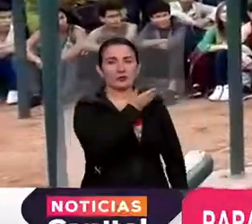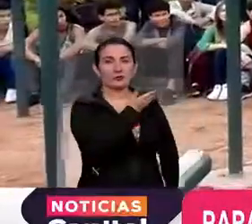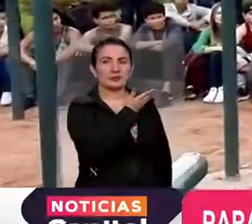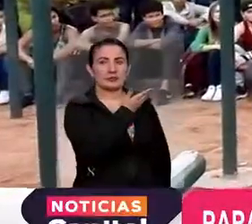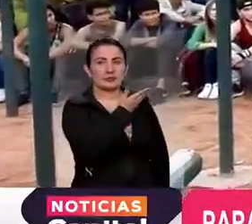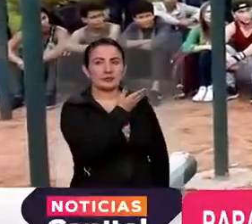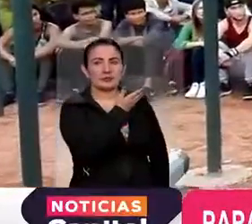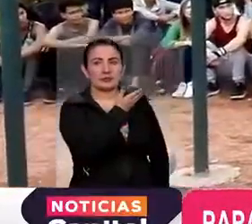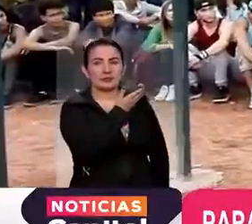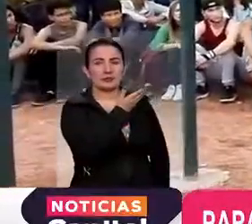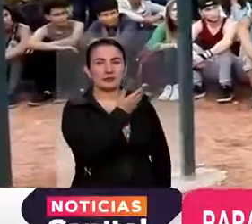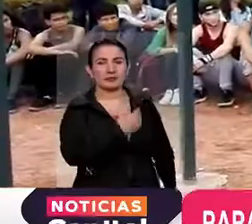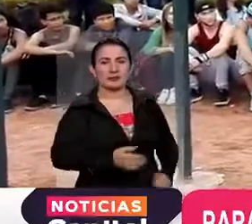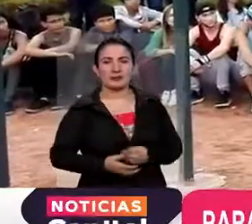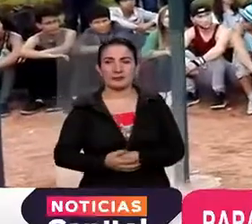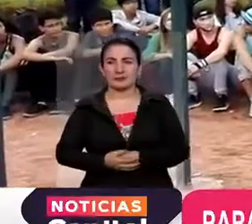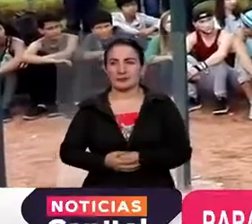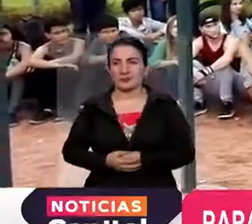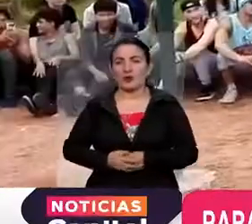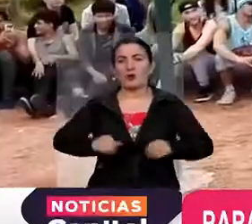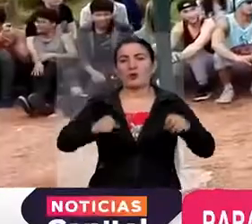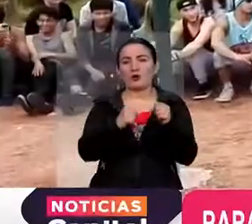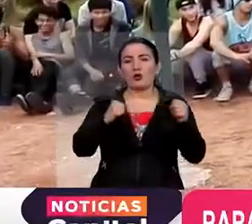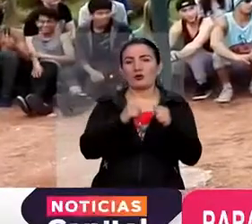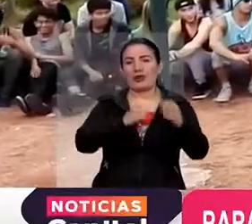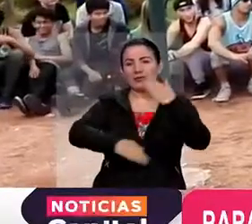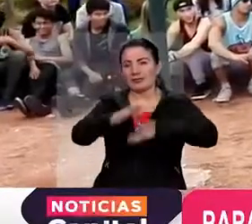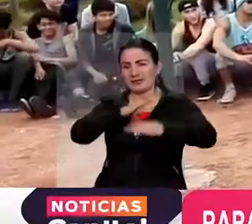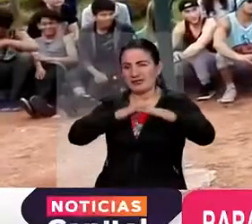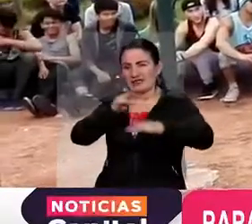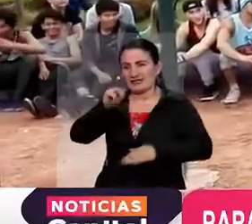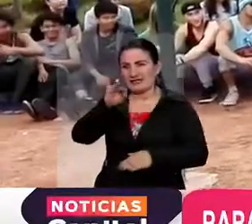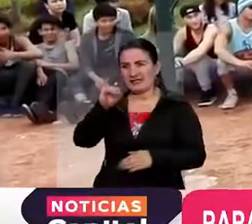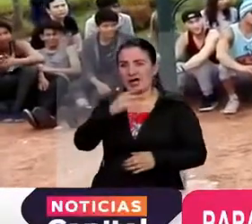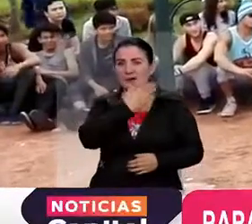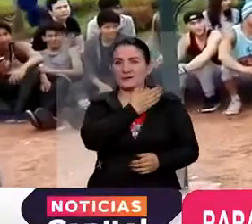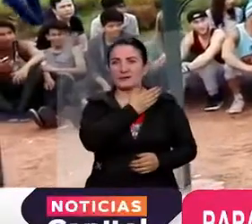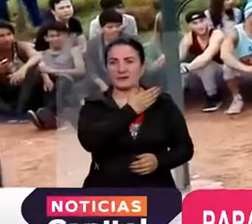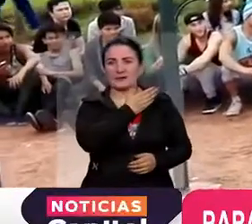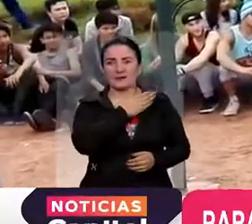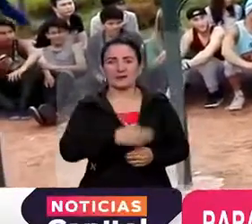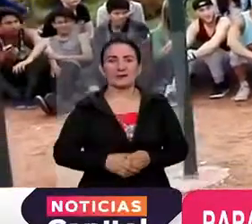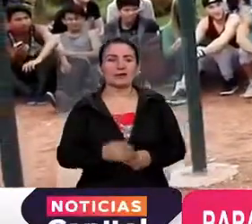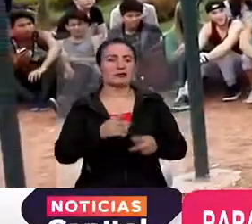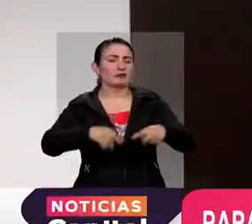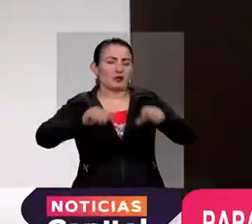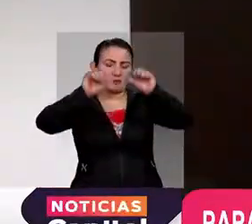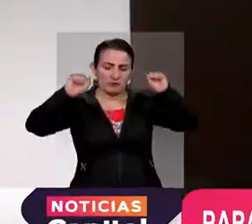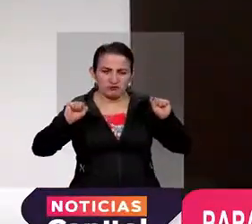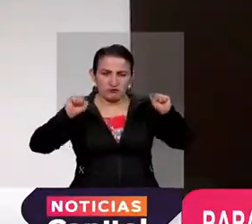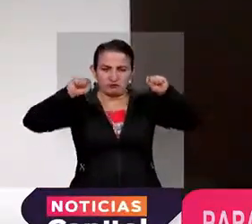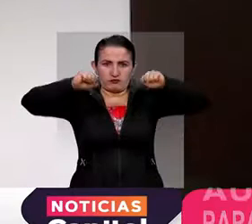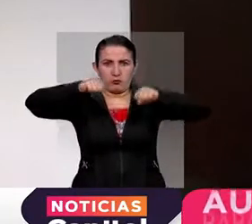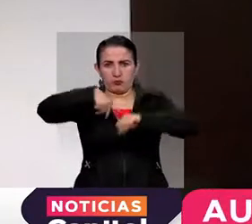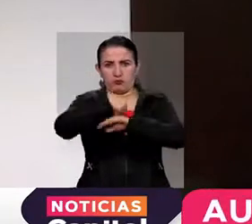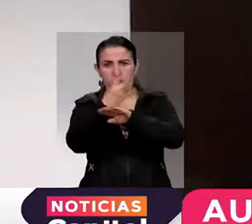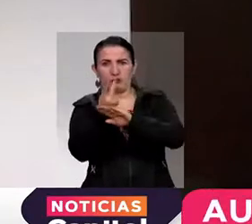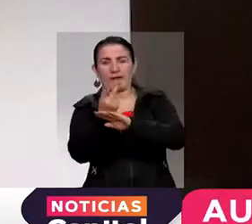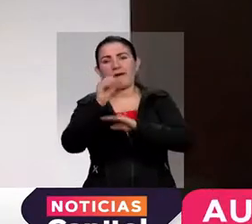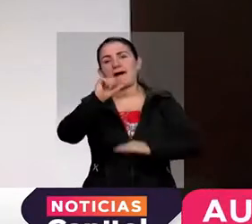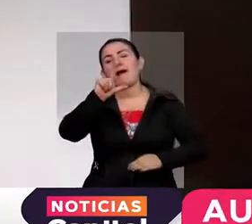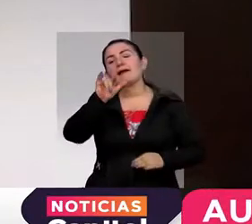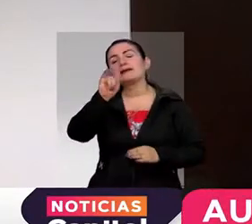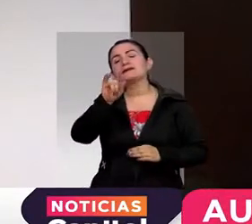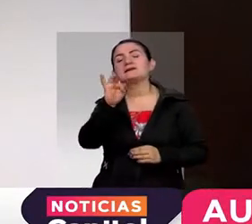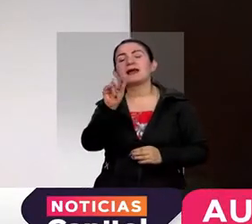calistenia: el novedoso Bogotá Ninja con 12 circuitos en la ciudad y la segunda versión de Capital Games. Vamos a tener una bolsa de